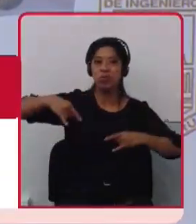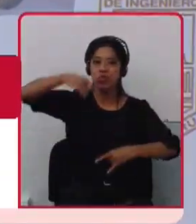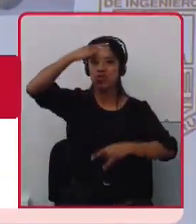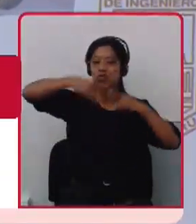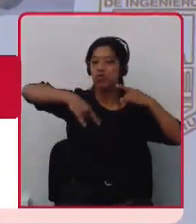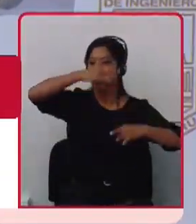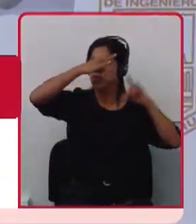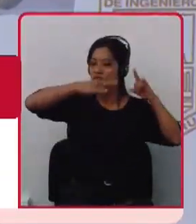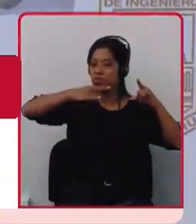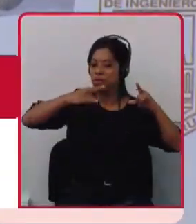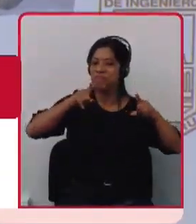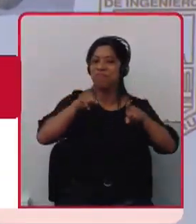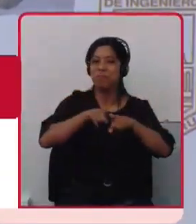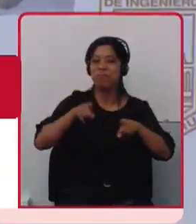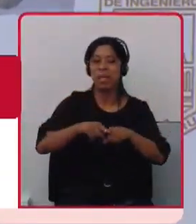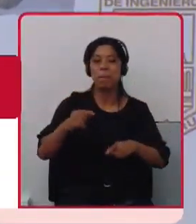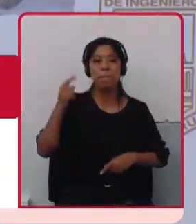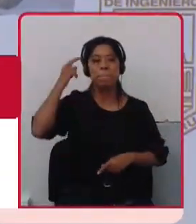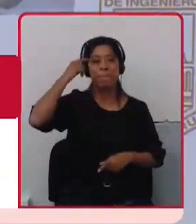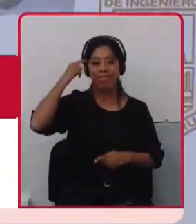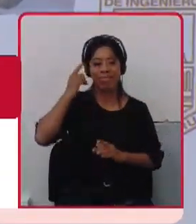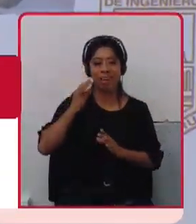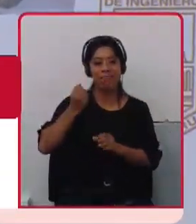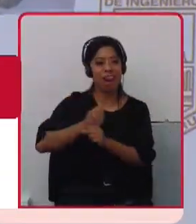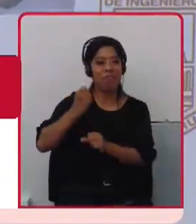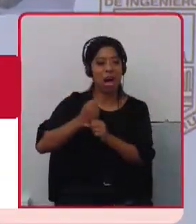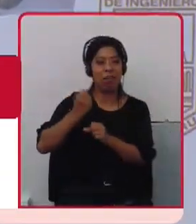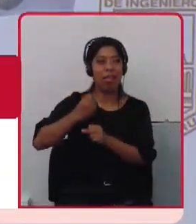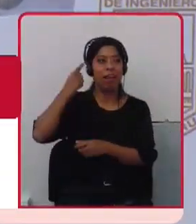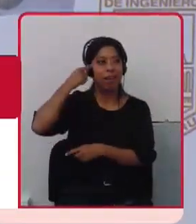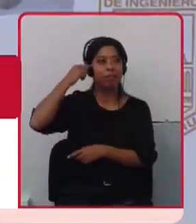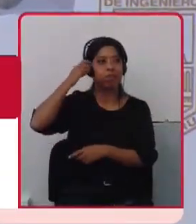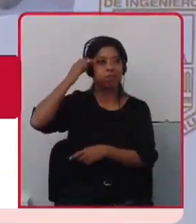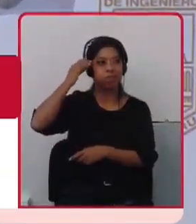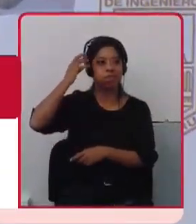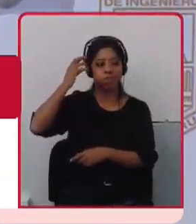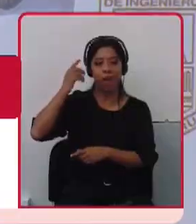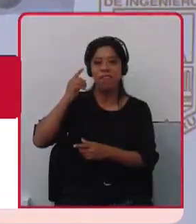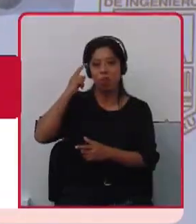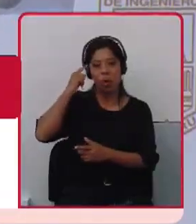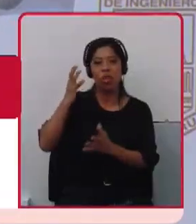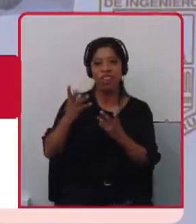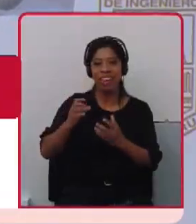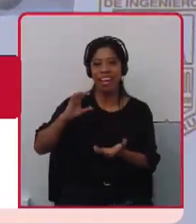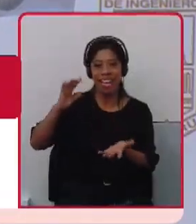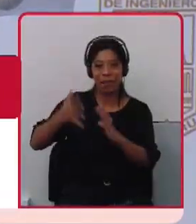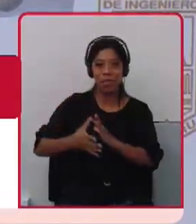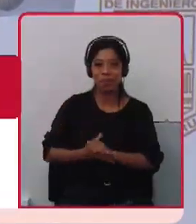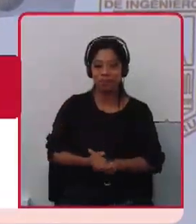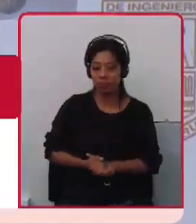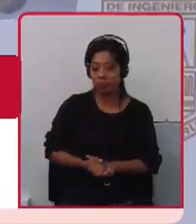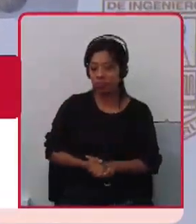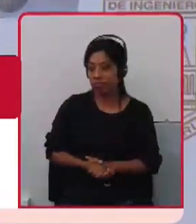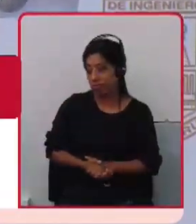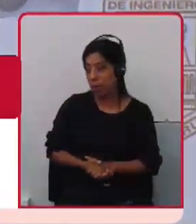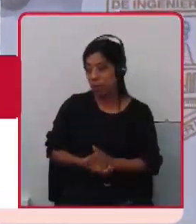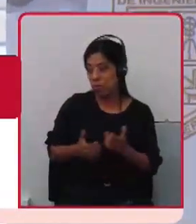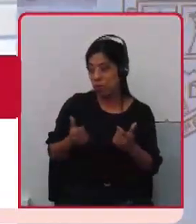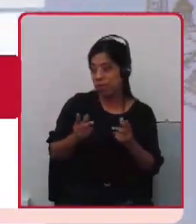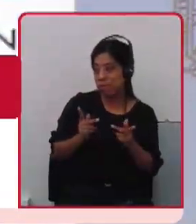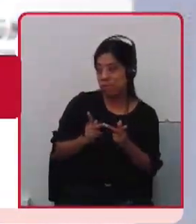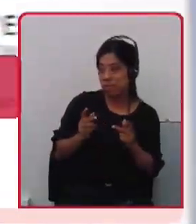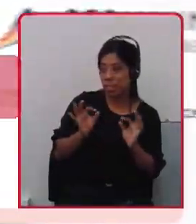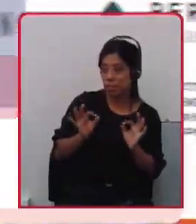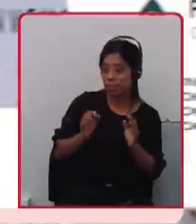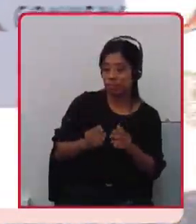Entonces, creo que más es el tema mental que hacer cuando uno quiere cambiar las cosas, ¿no? Perfecto, Martín. Muchas Bien, gracias. Muchas